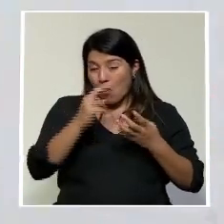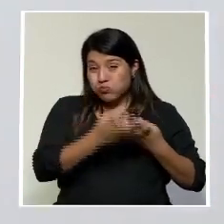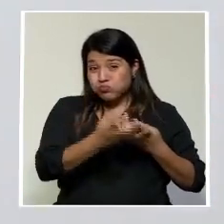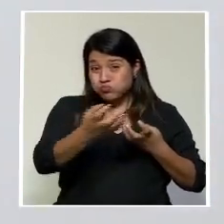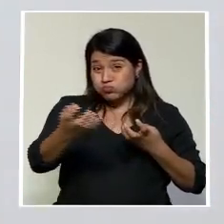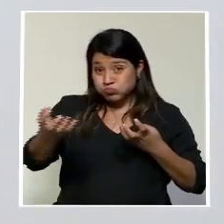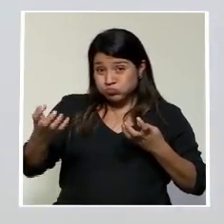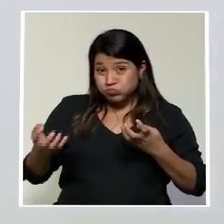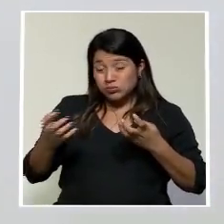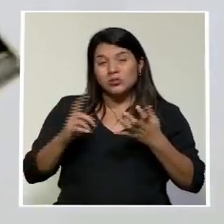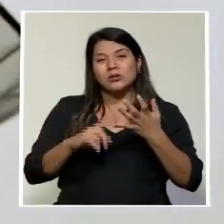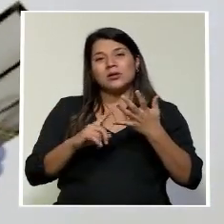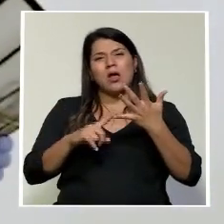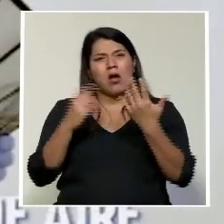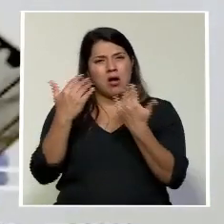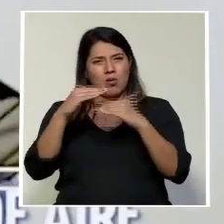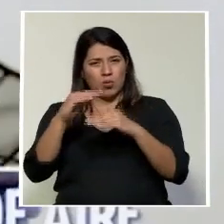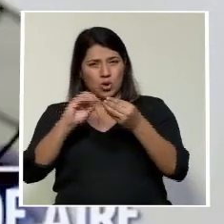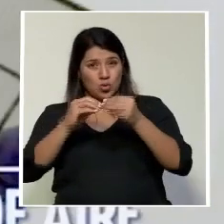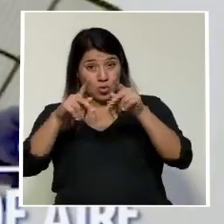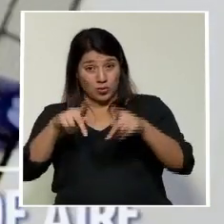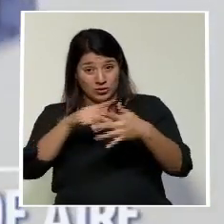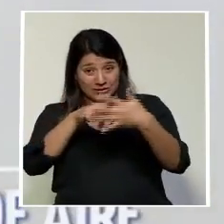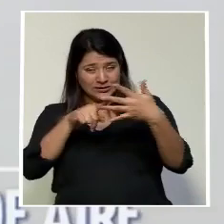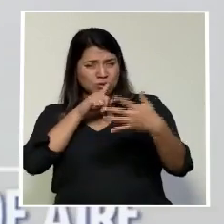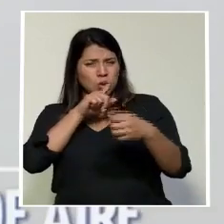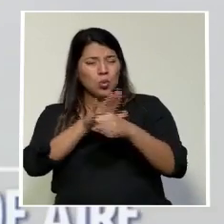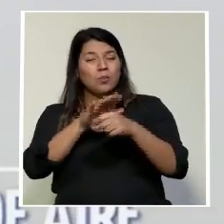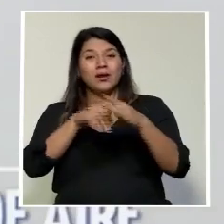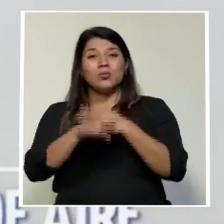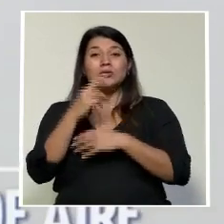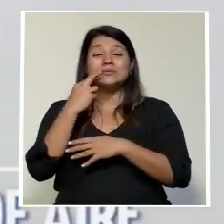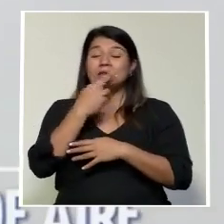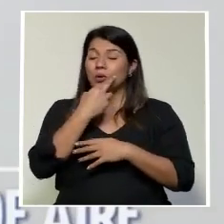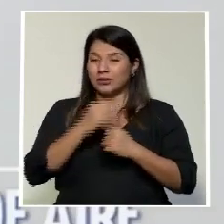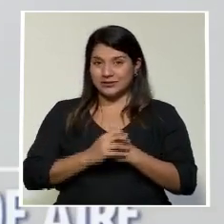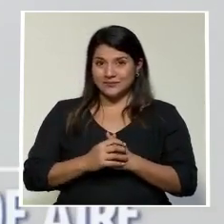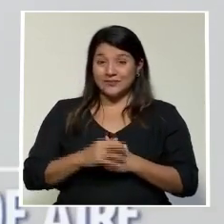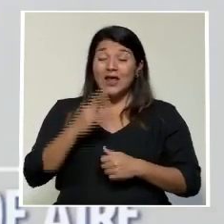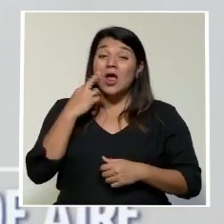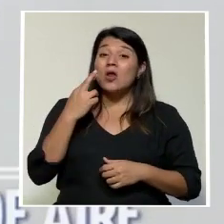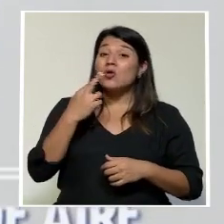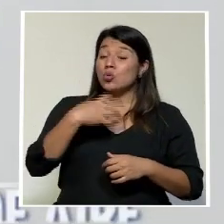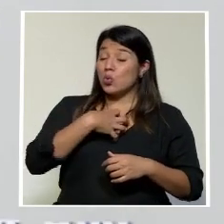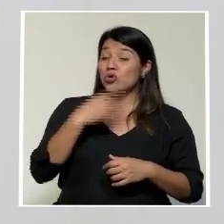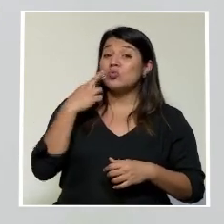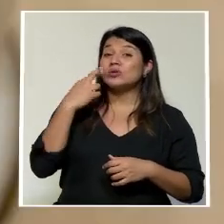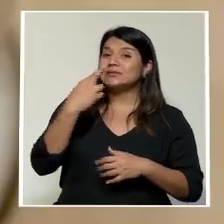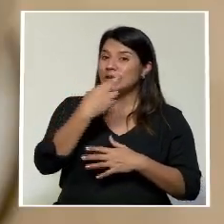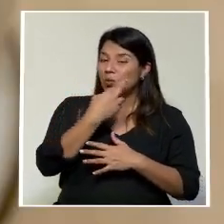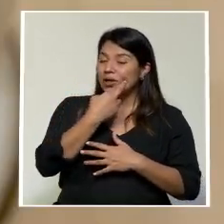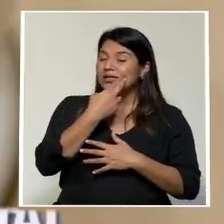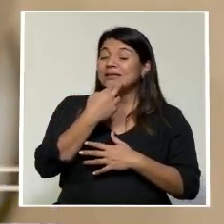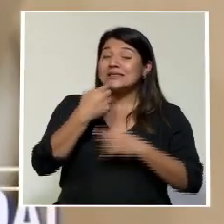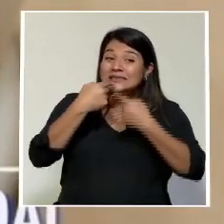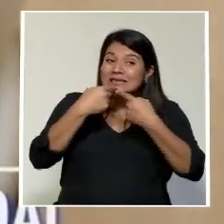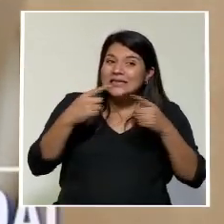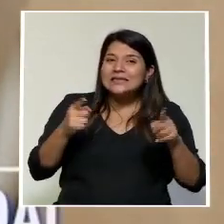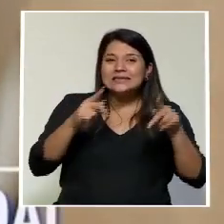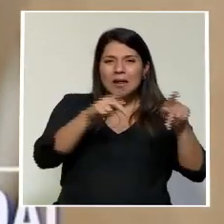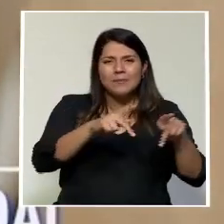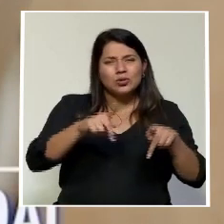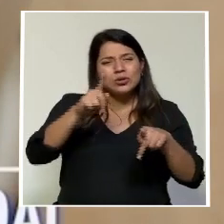a los aforos son medidas que se siguen al pie de la letra en los restaurantes. Los restauranteros insistirán a sus agremiados el